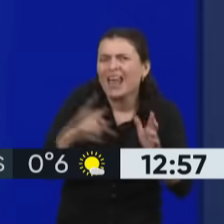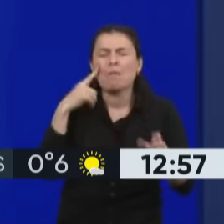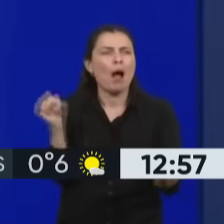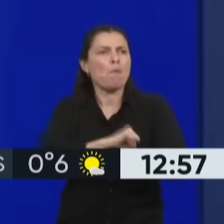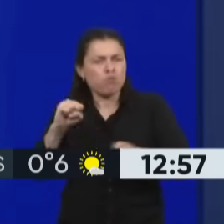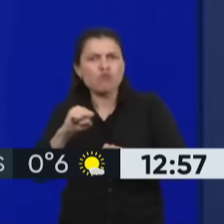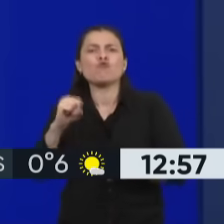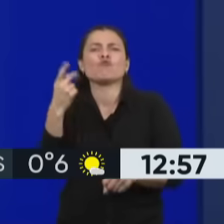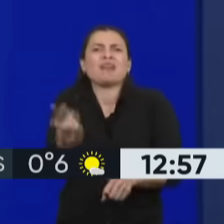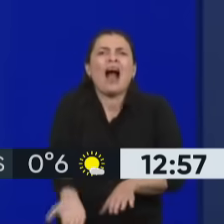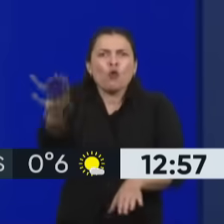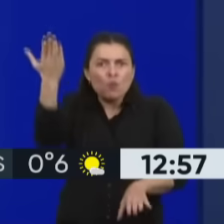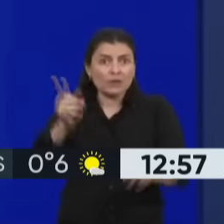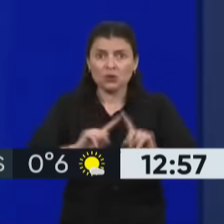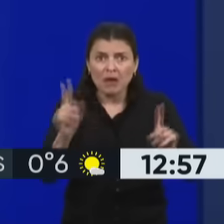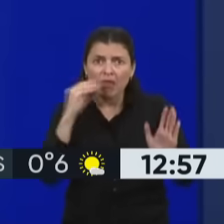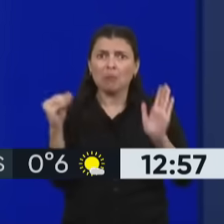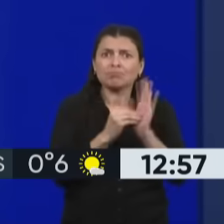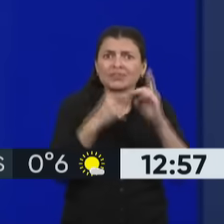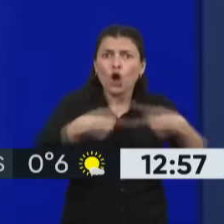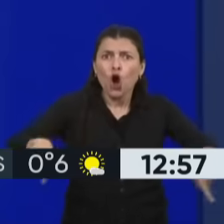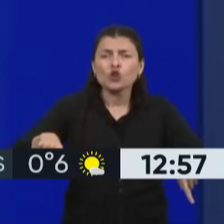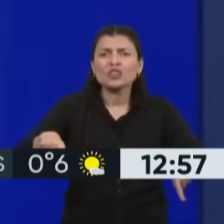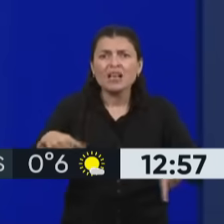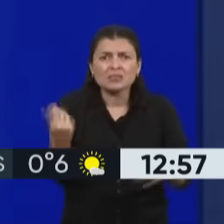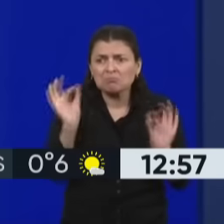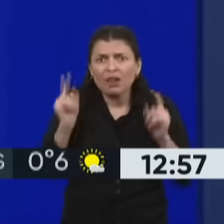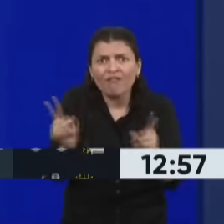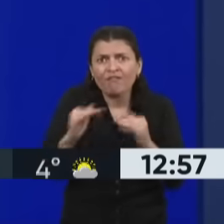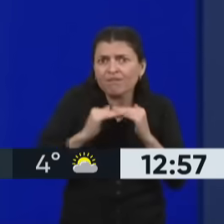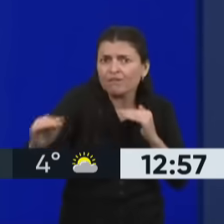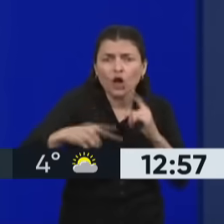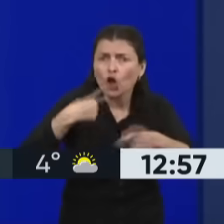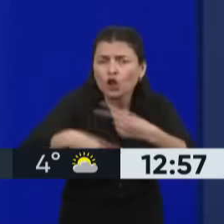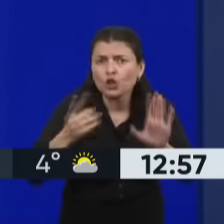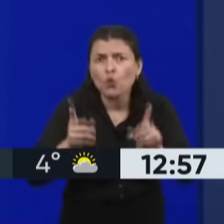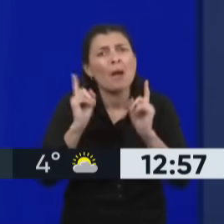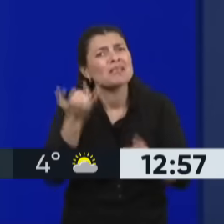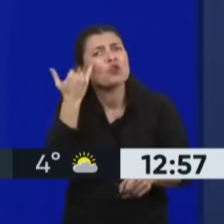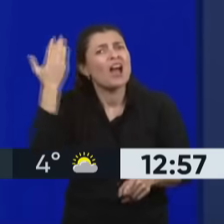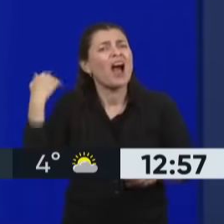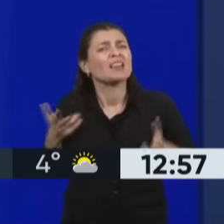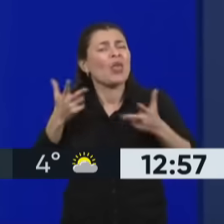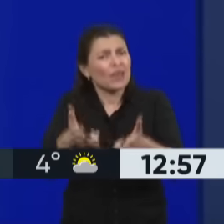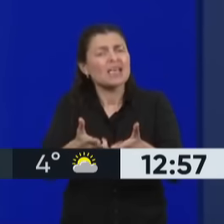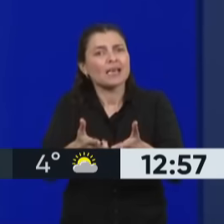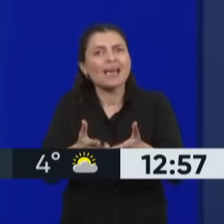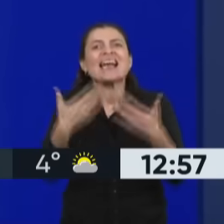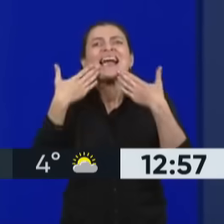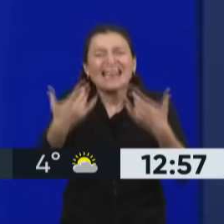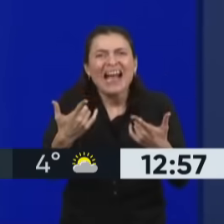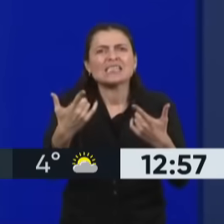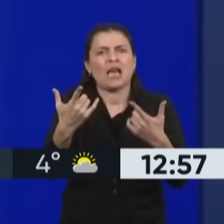justificara un aumento en el resto de los precios de la economía. Y tal como aclaré antes, Todo esto lo logramos en un contexto de